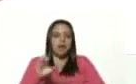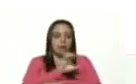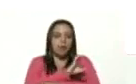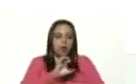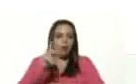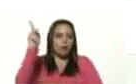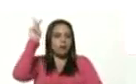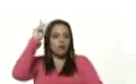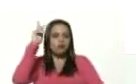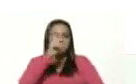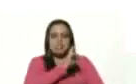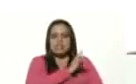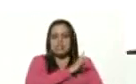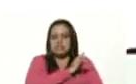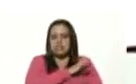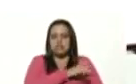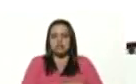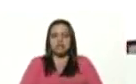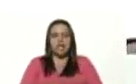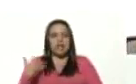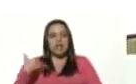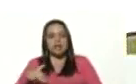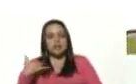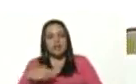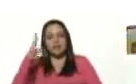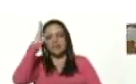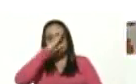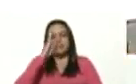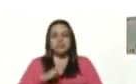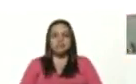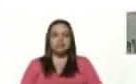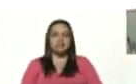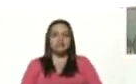Perú, Chile, Argentina, Brasil,